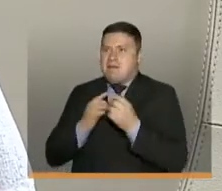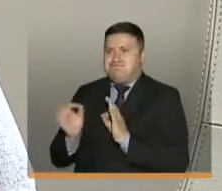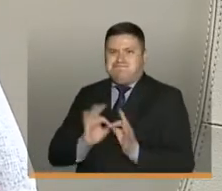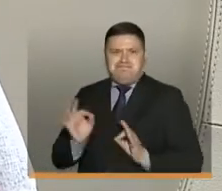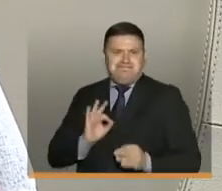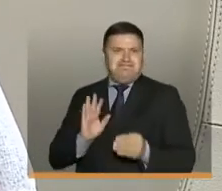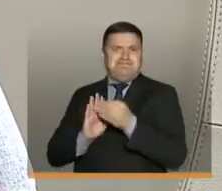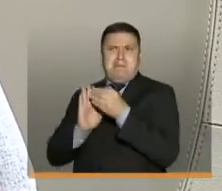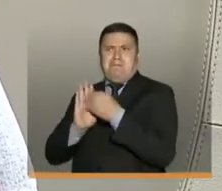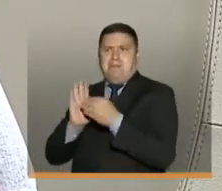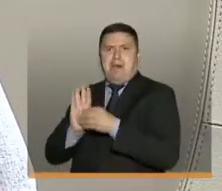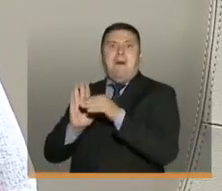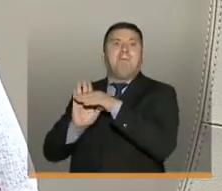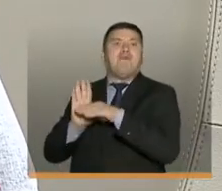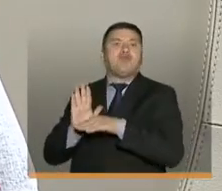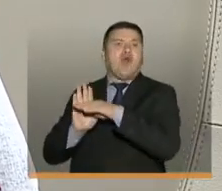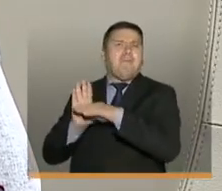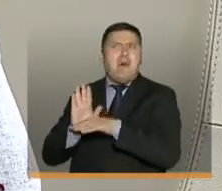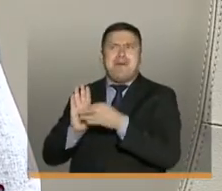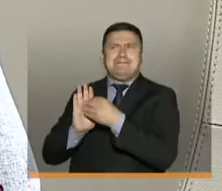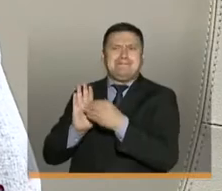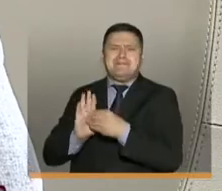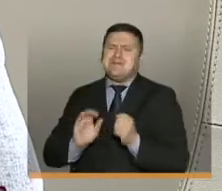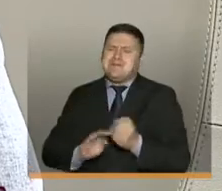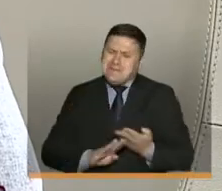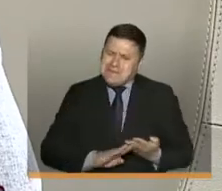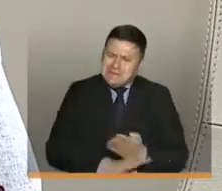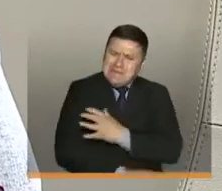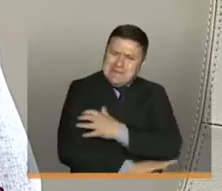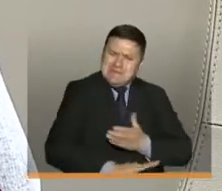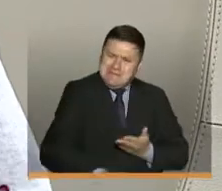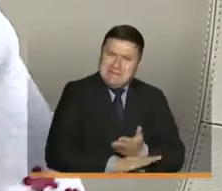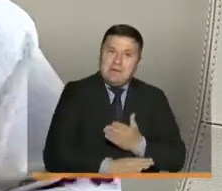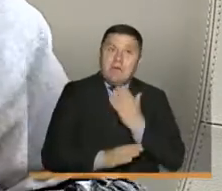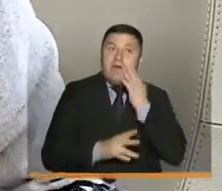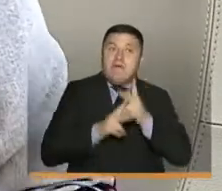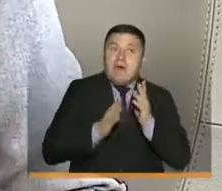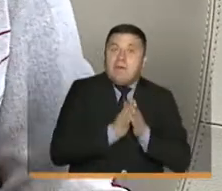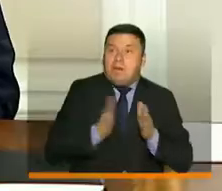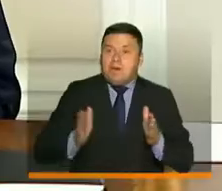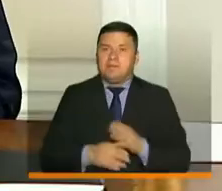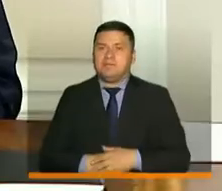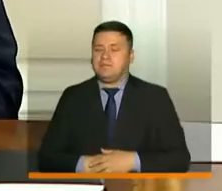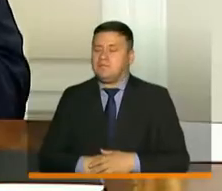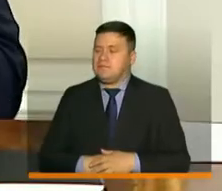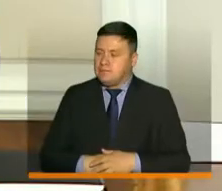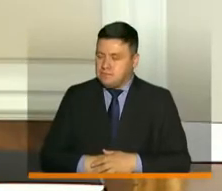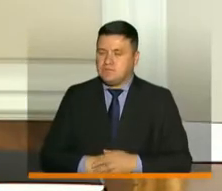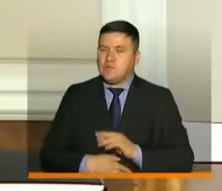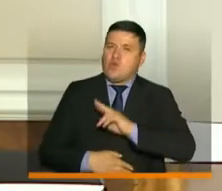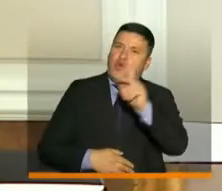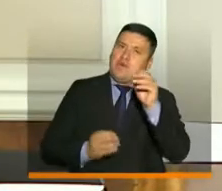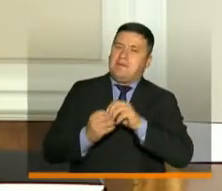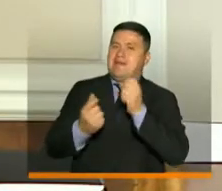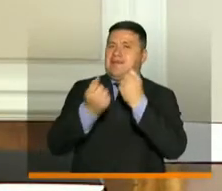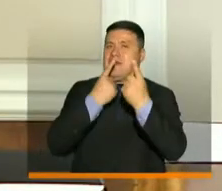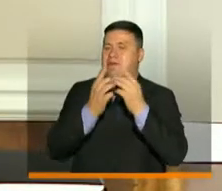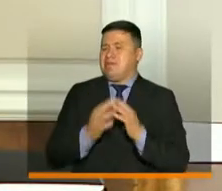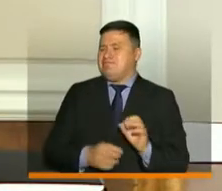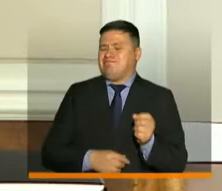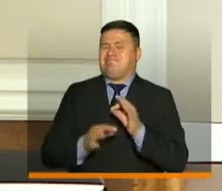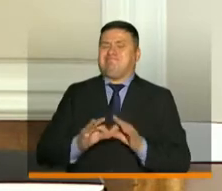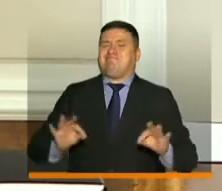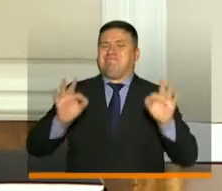para avanzar en los protocolos que requieren mucho rigor y segundo para hacerlo en el tiempo indicado. Hay otro tema que ha sido muy